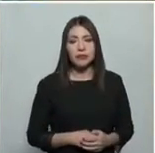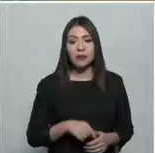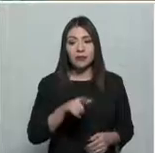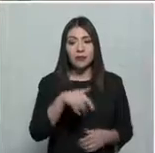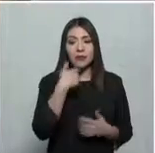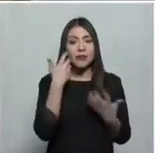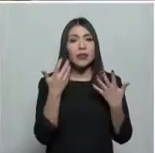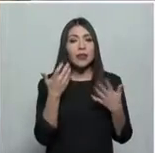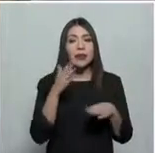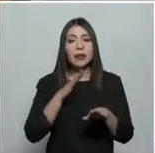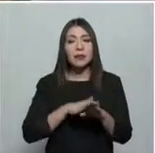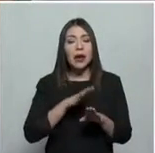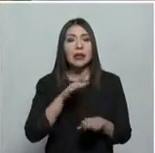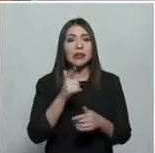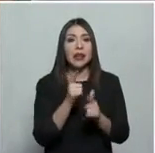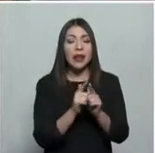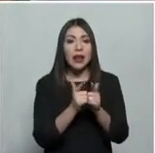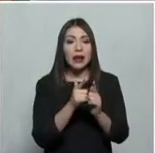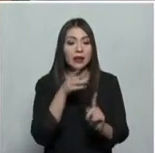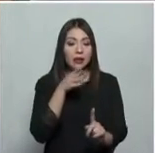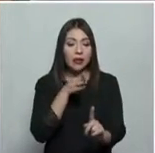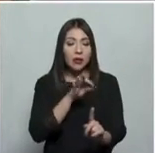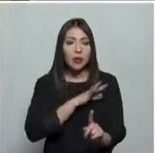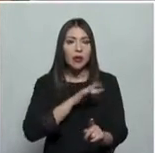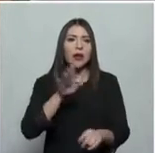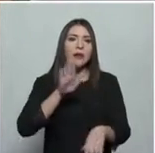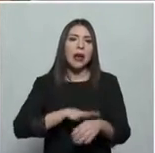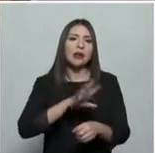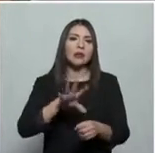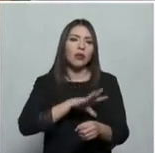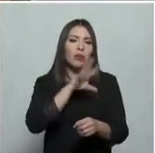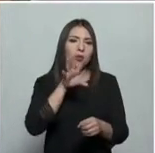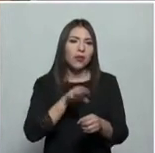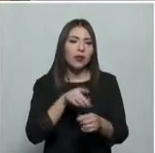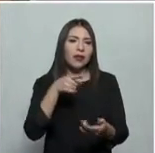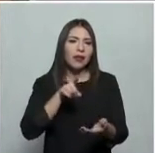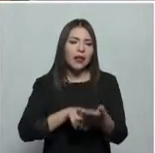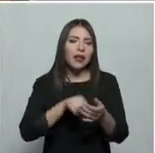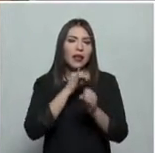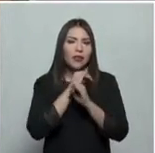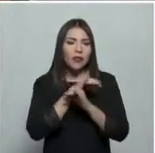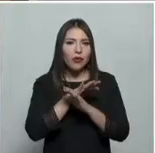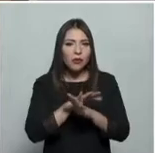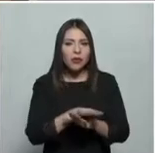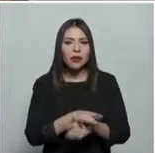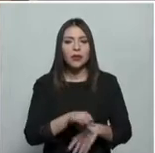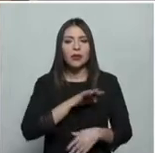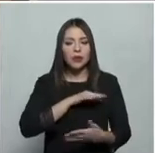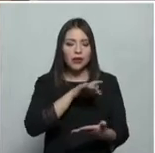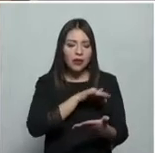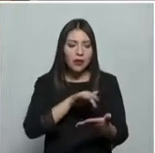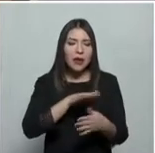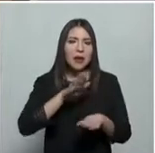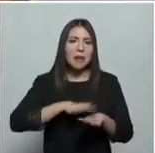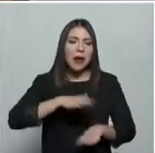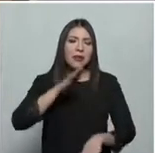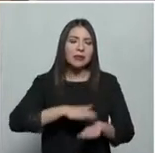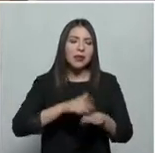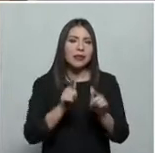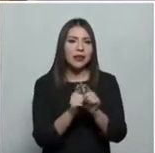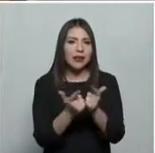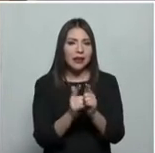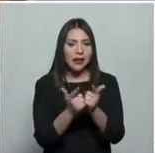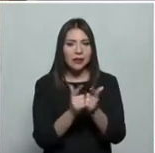cerca de los libros, pues mejor informados estaremos, más libros podremos ver, y yo